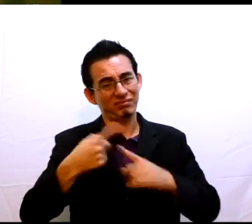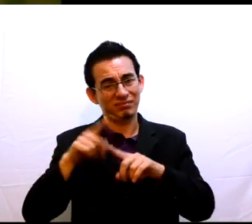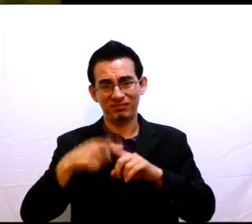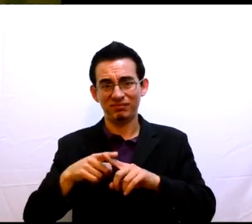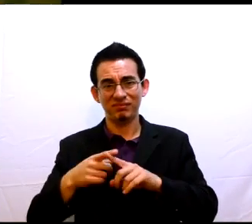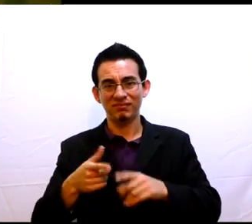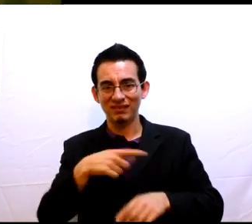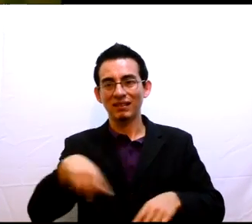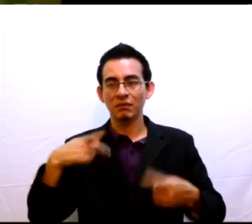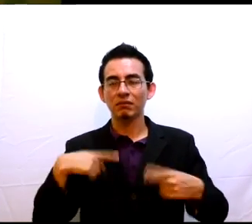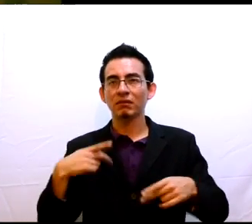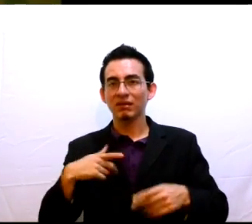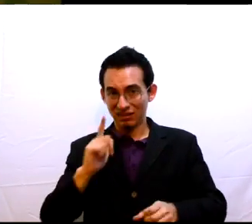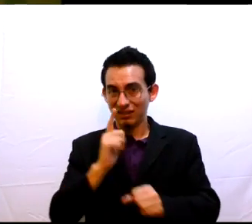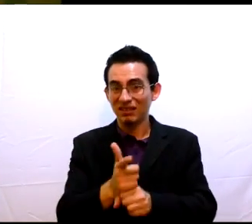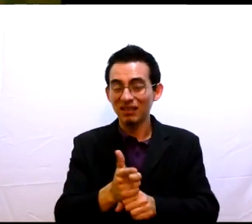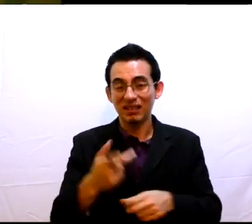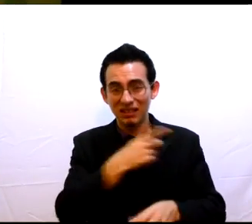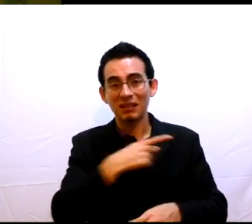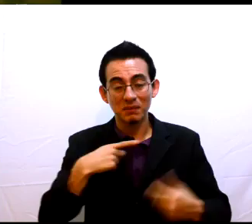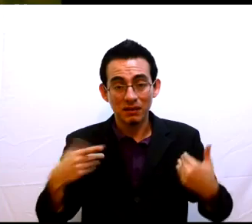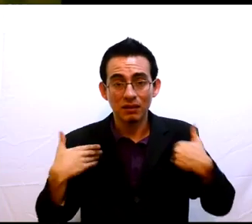se me hace que están entendiendo